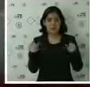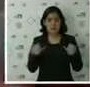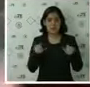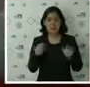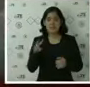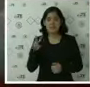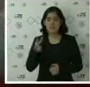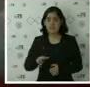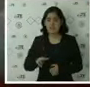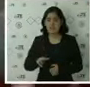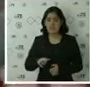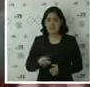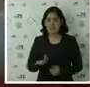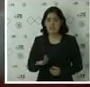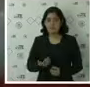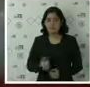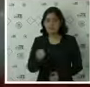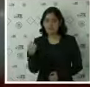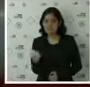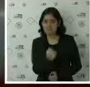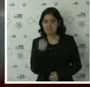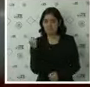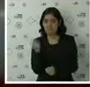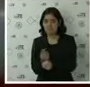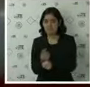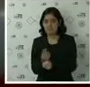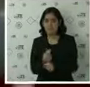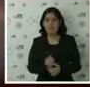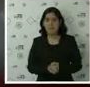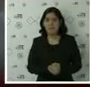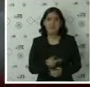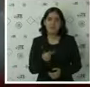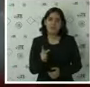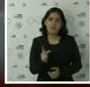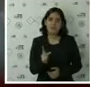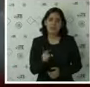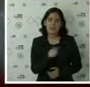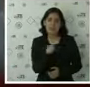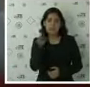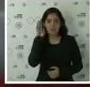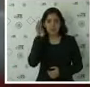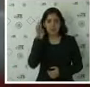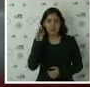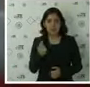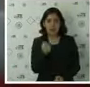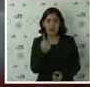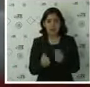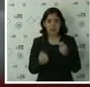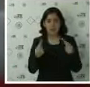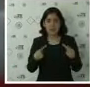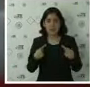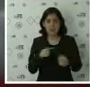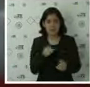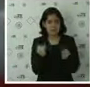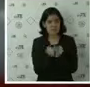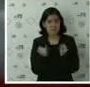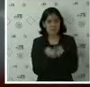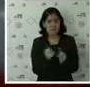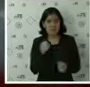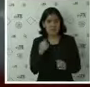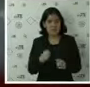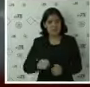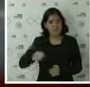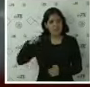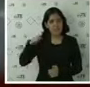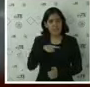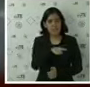privilegiados, pero hay muchos que no. ¿Habían pensado ustedes que hay mujeres de su edad que ya tienen hasta 2 hijos? ¿Habían pensado